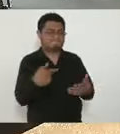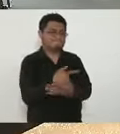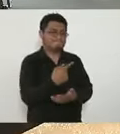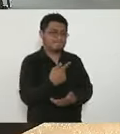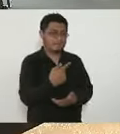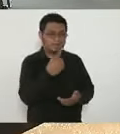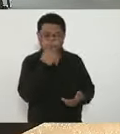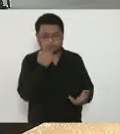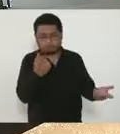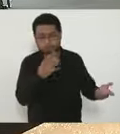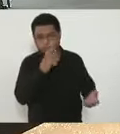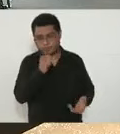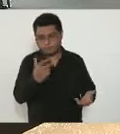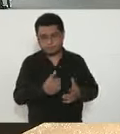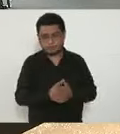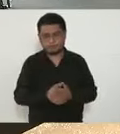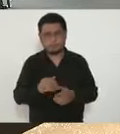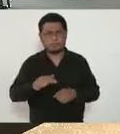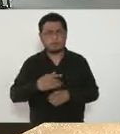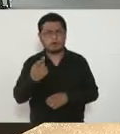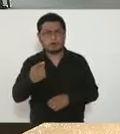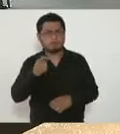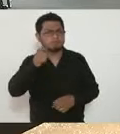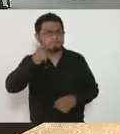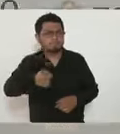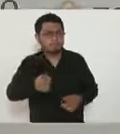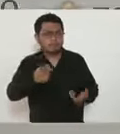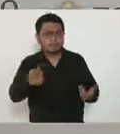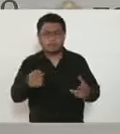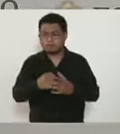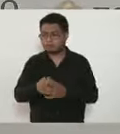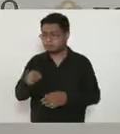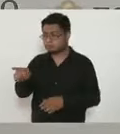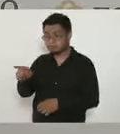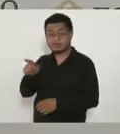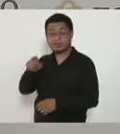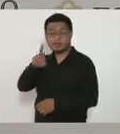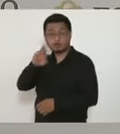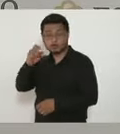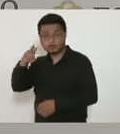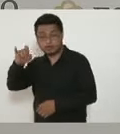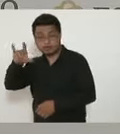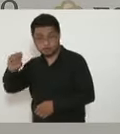plantea Rogelio Jiménez Pons es lo más